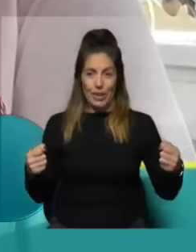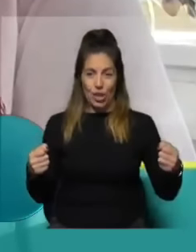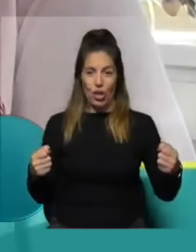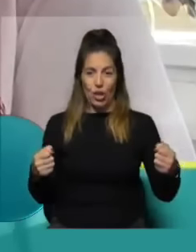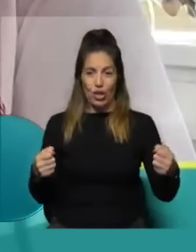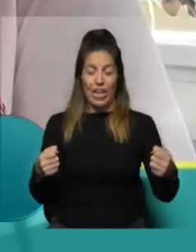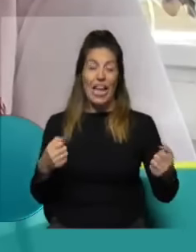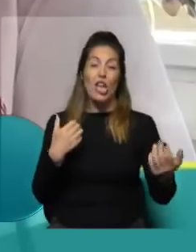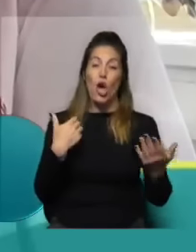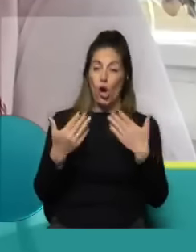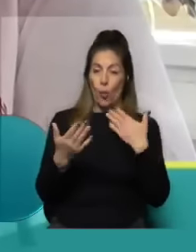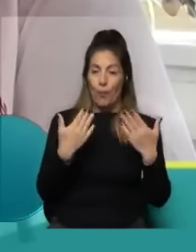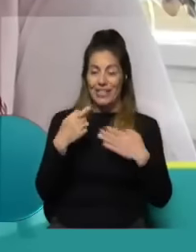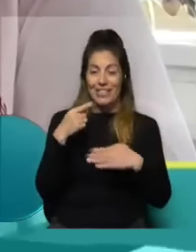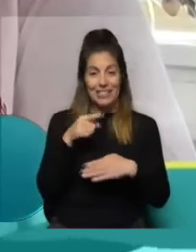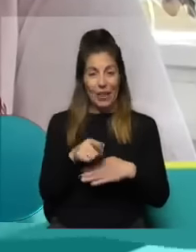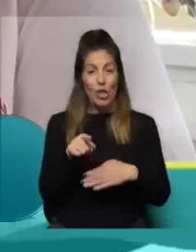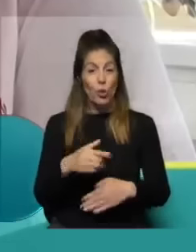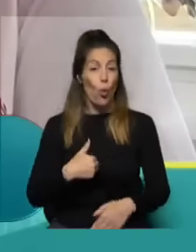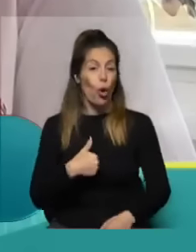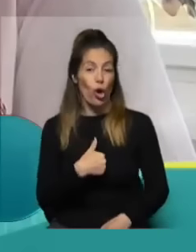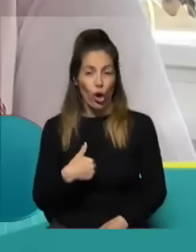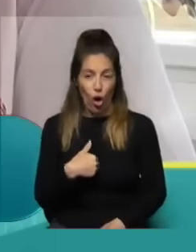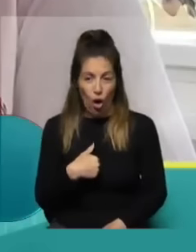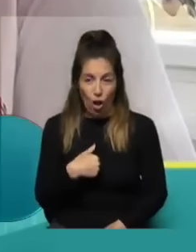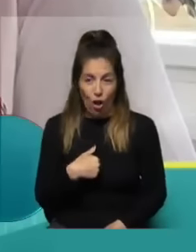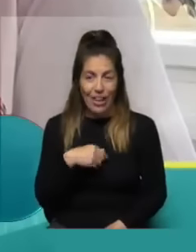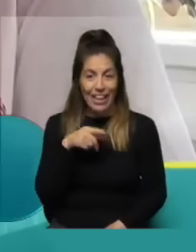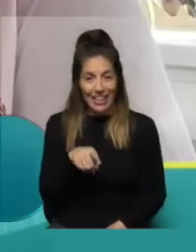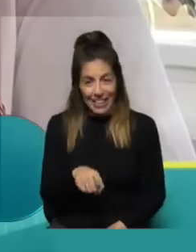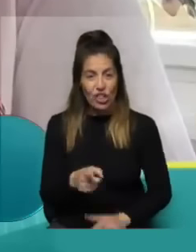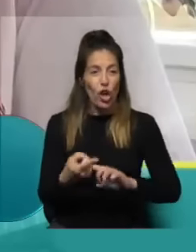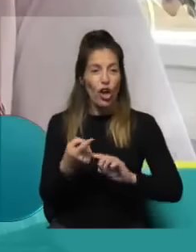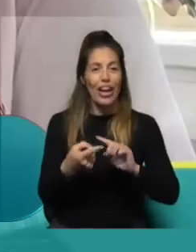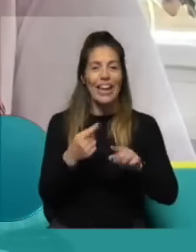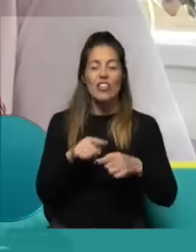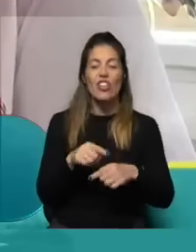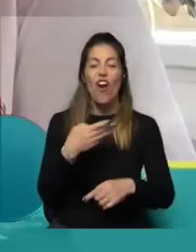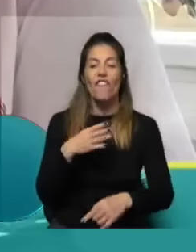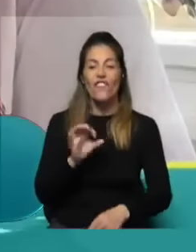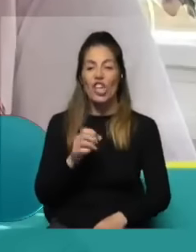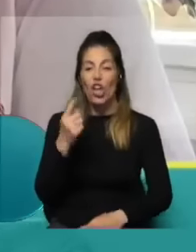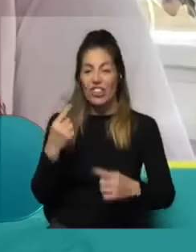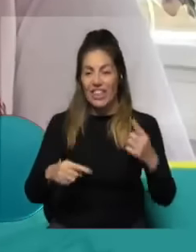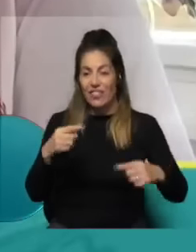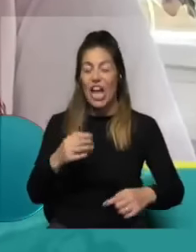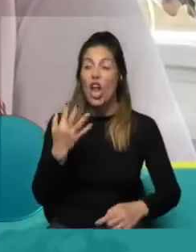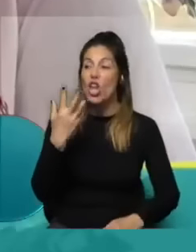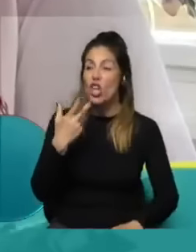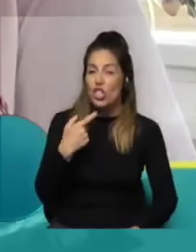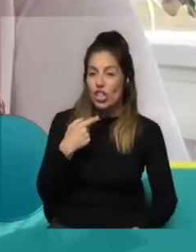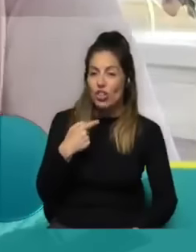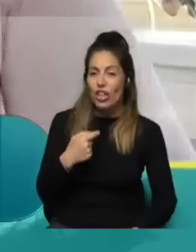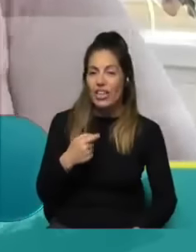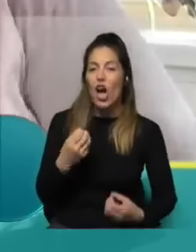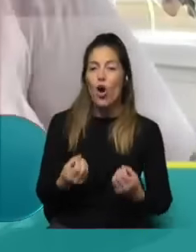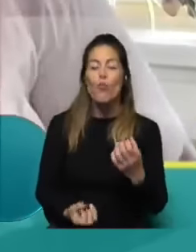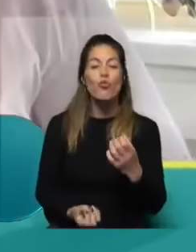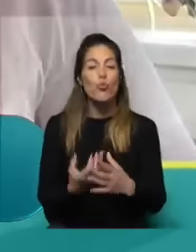y lo conversable que es tu rol en esto que tiene que ver con la biodiversidad, pero nos encantaría. Vamos al origen.